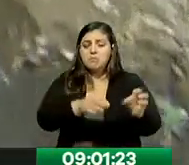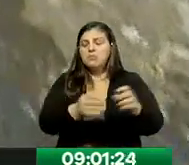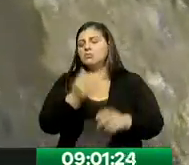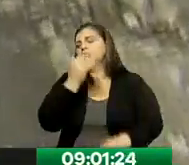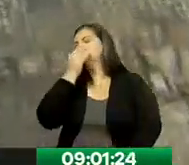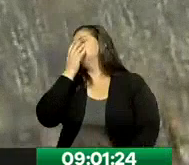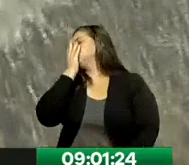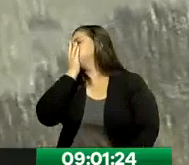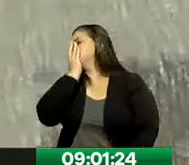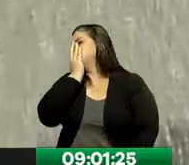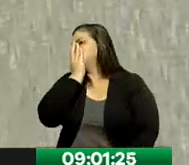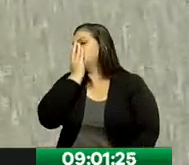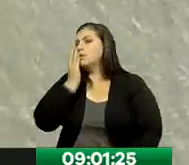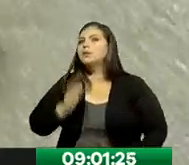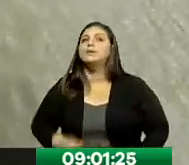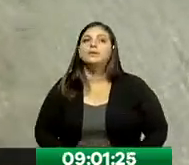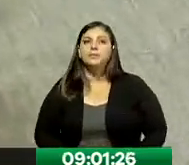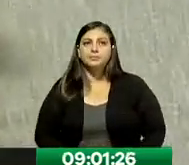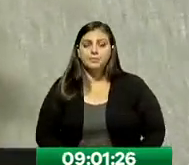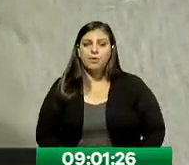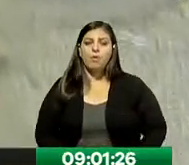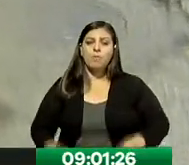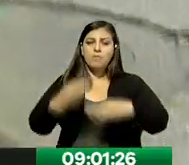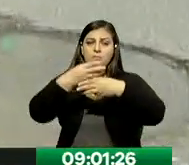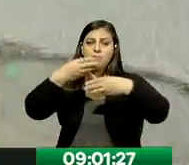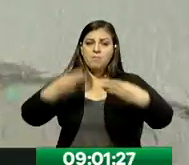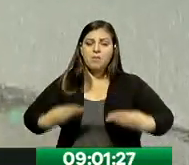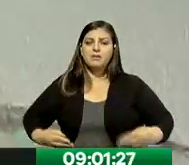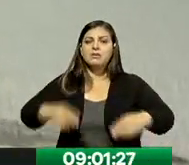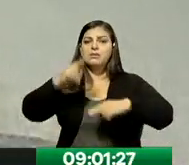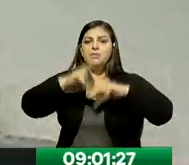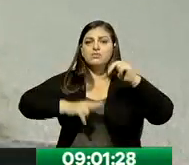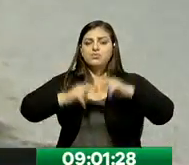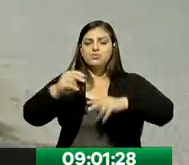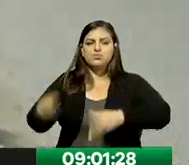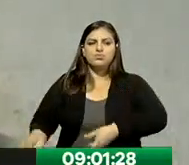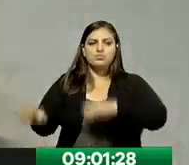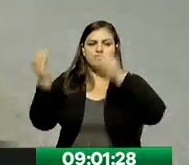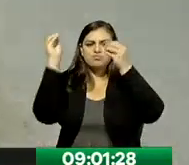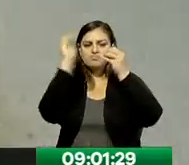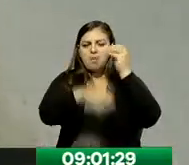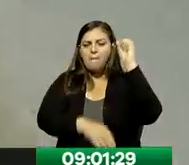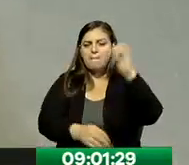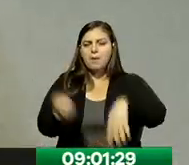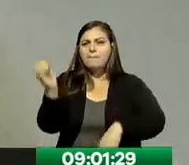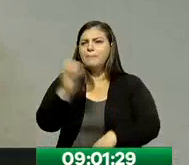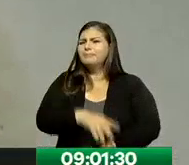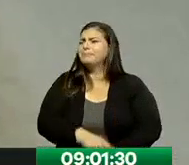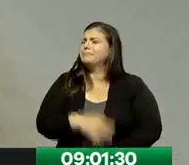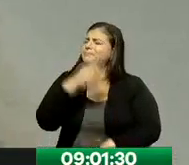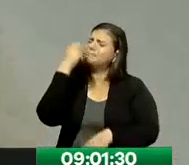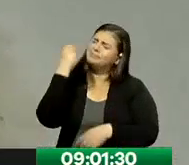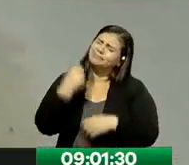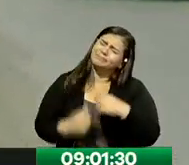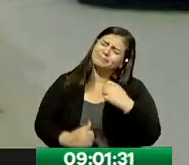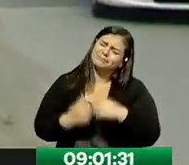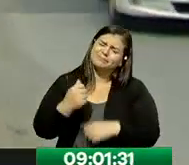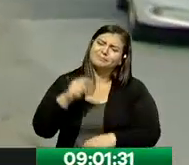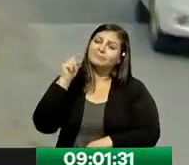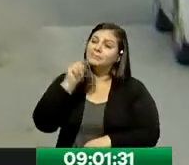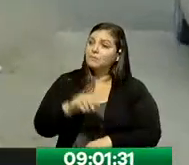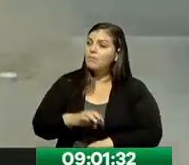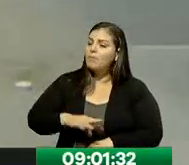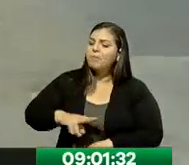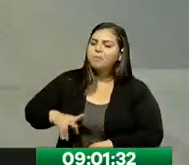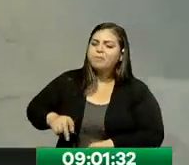no solo basura, vienen, tiran materiales de construcción, perros muertos, es un problema grande, delincuencia también existe, o sea, tenemos